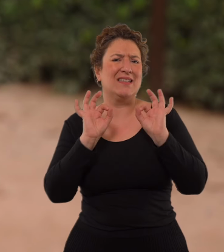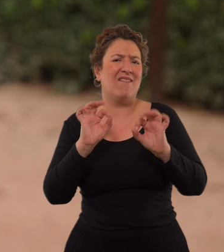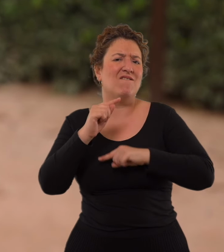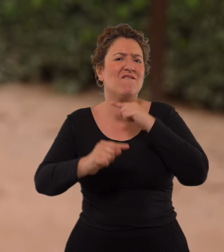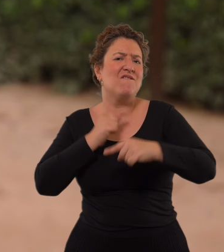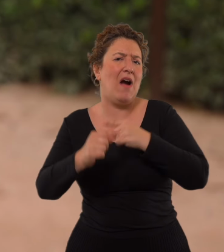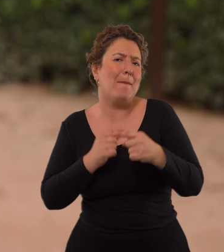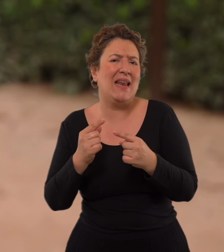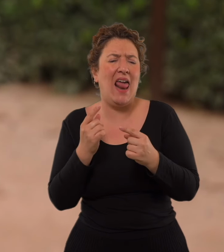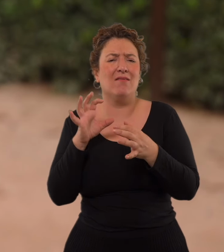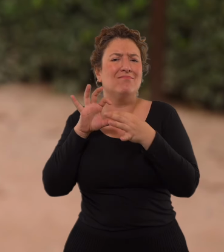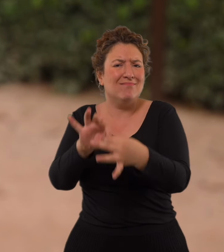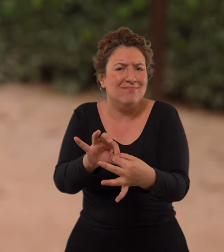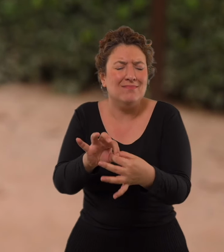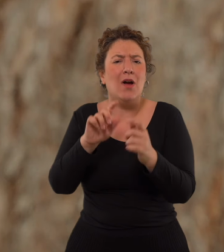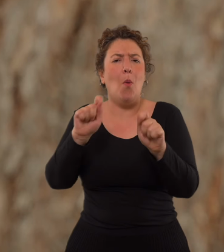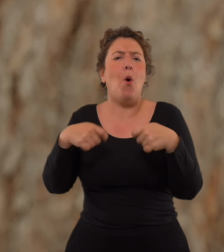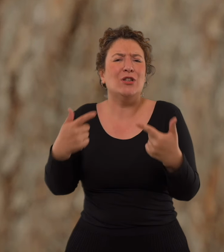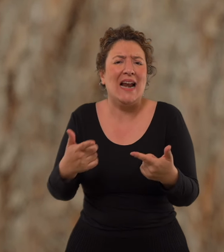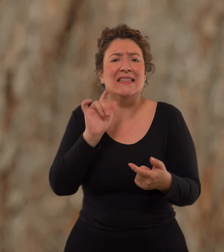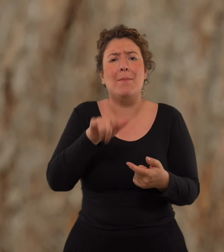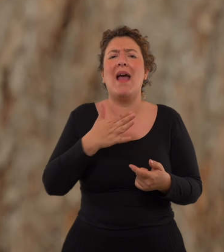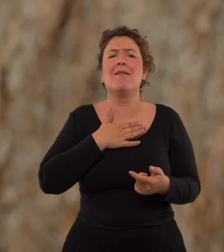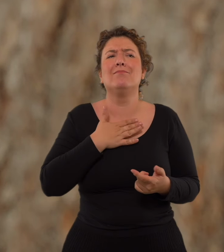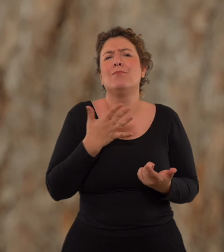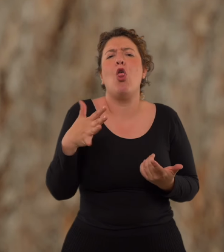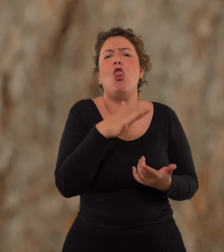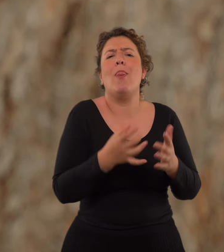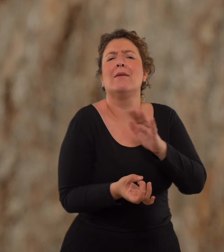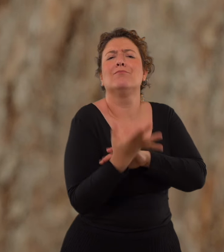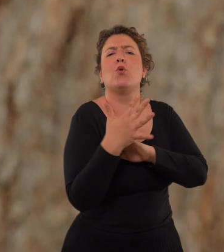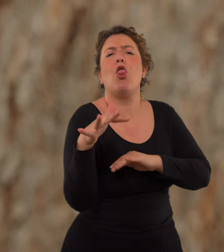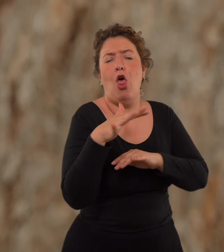la familia botánica a la que pertenece y su lugar de origen.